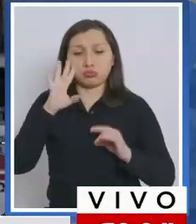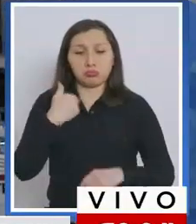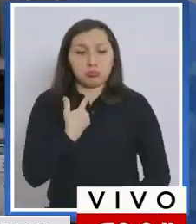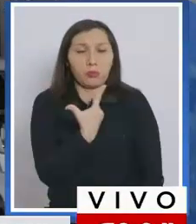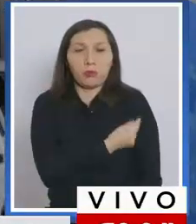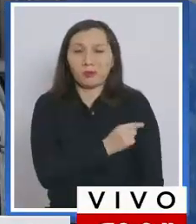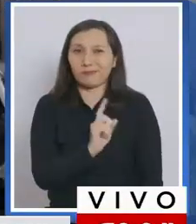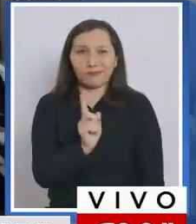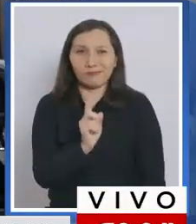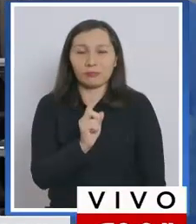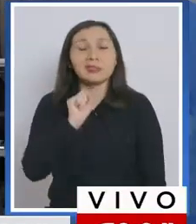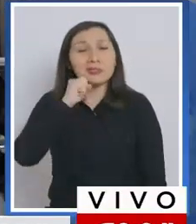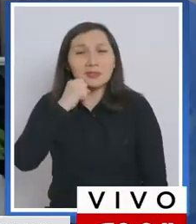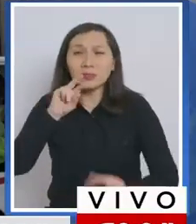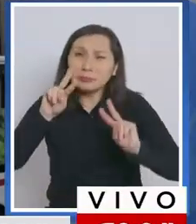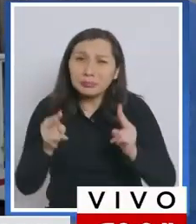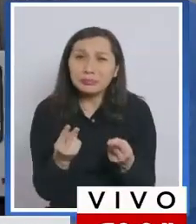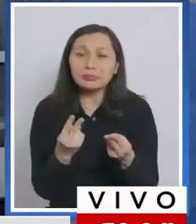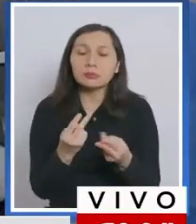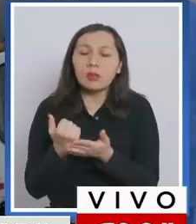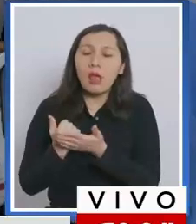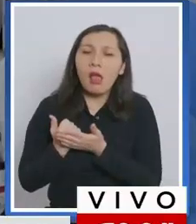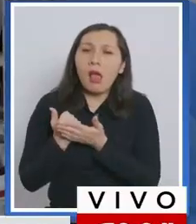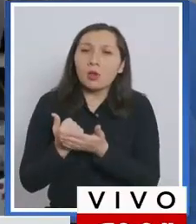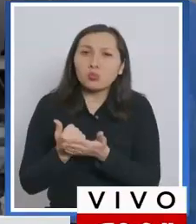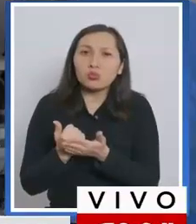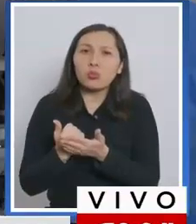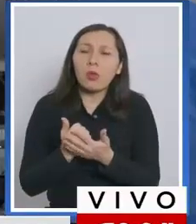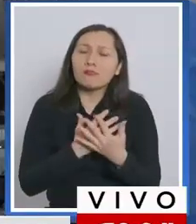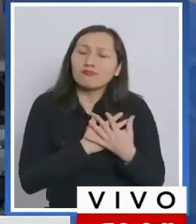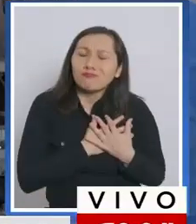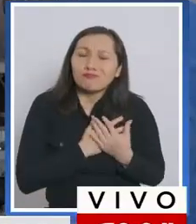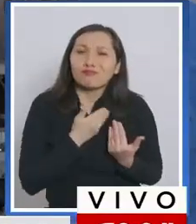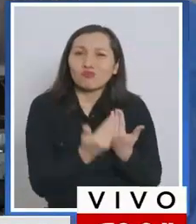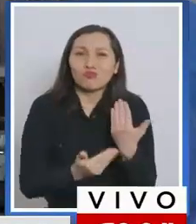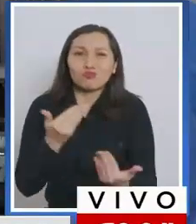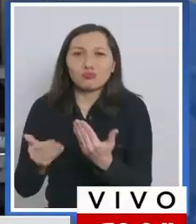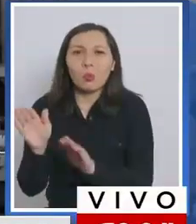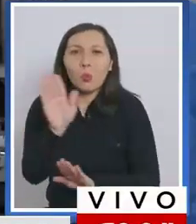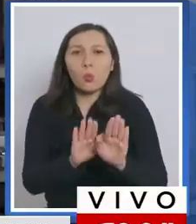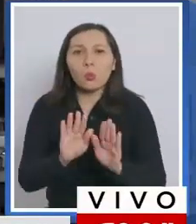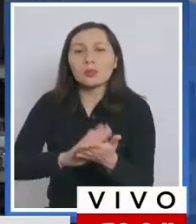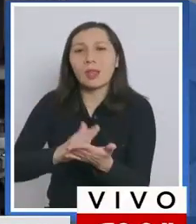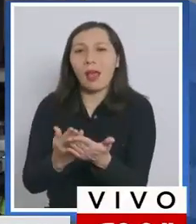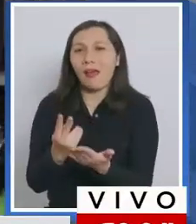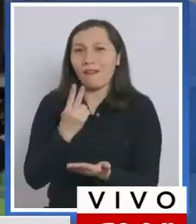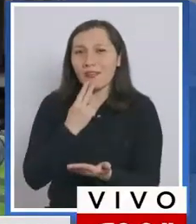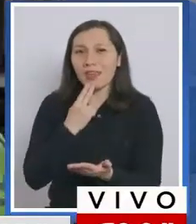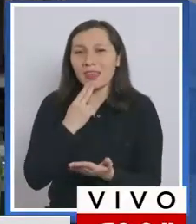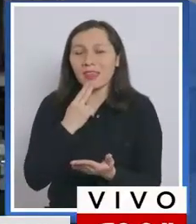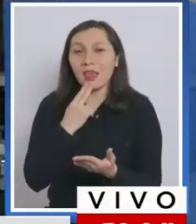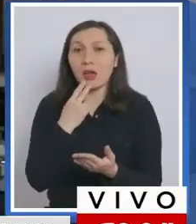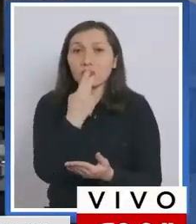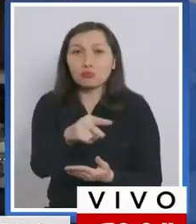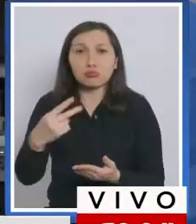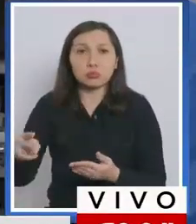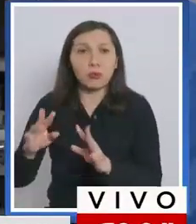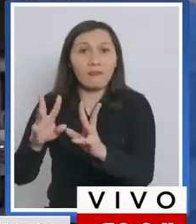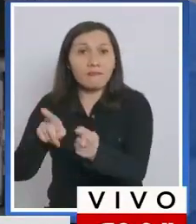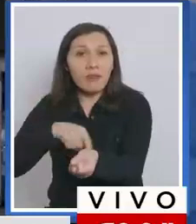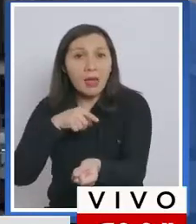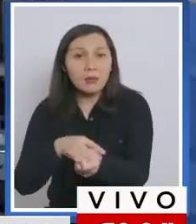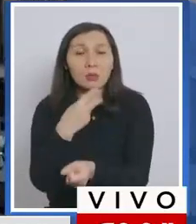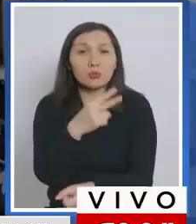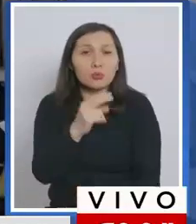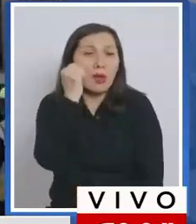el vacunarse también un acto de solidaridad para proteger la salud y la vida de sus familias de